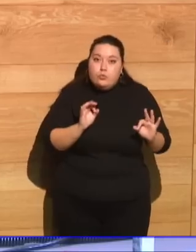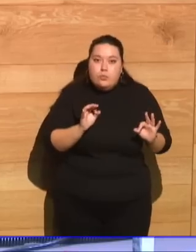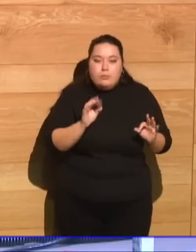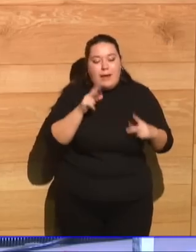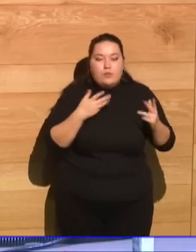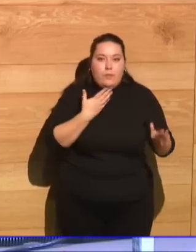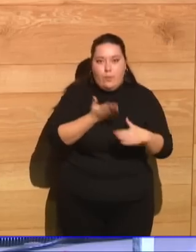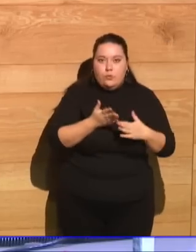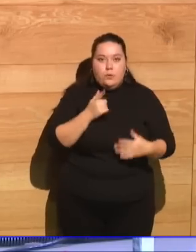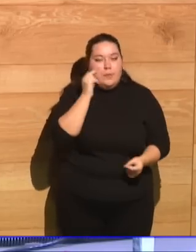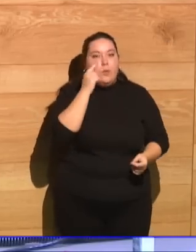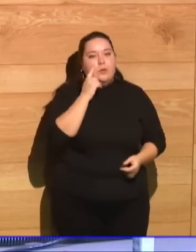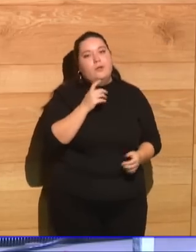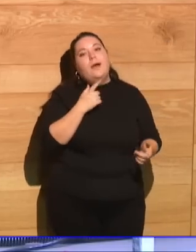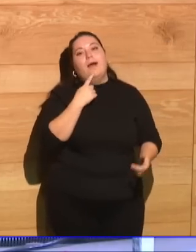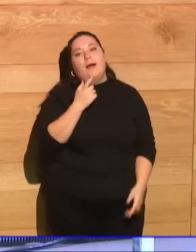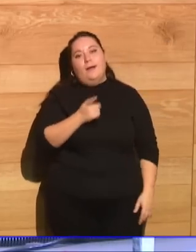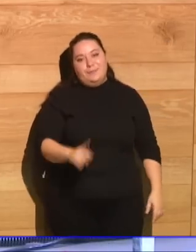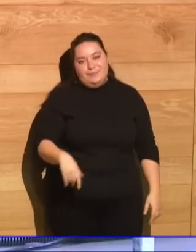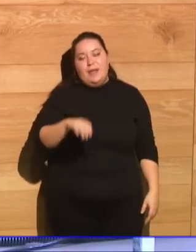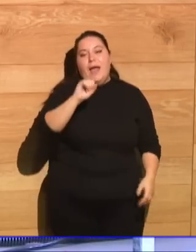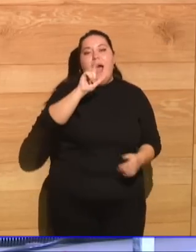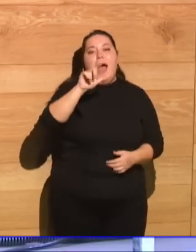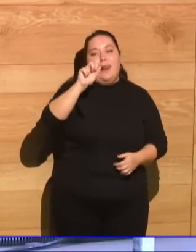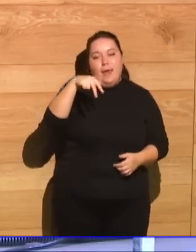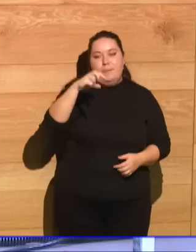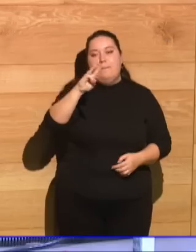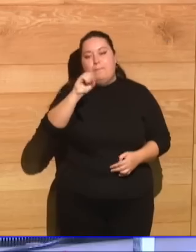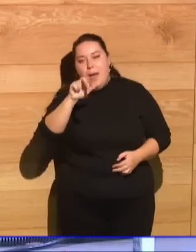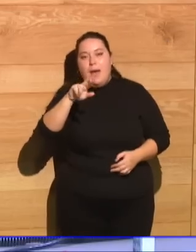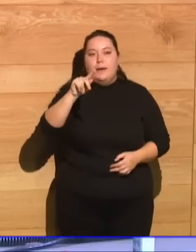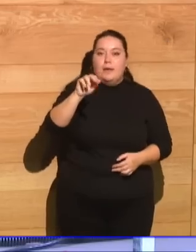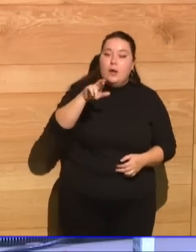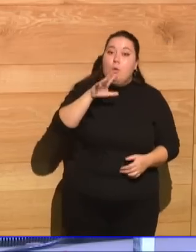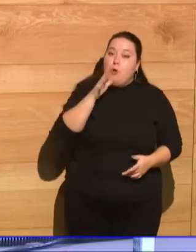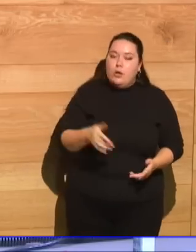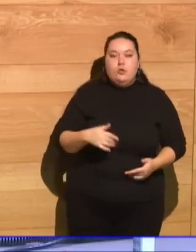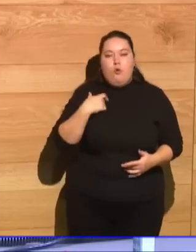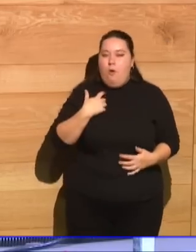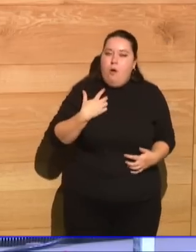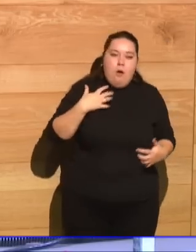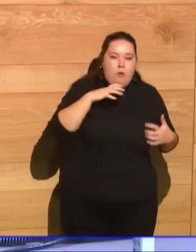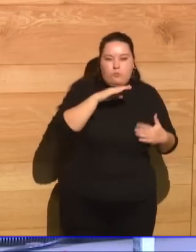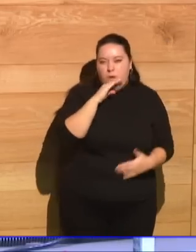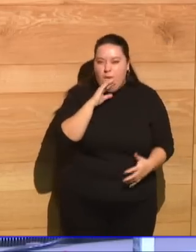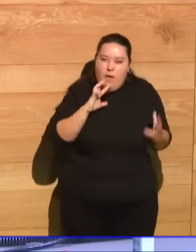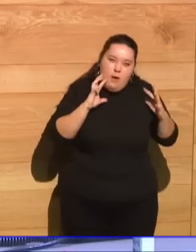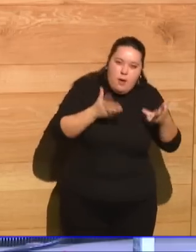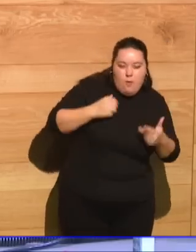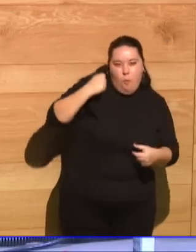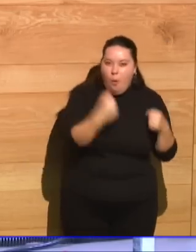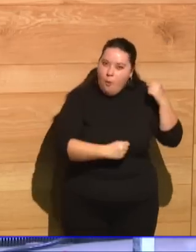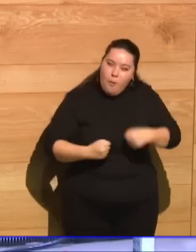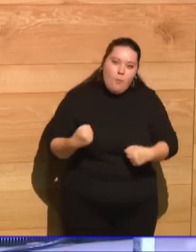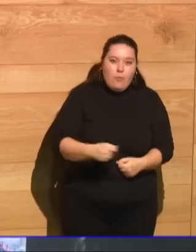cuando me entero que Ajá. es Alan Parker. Ah, vale, y Y entonces, de ahí mi ataque de ira, Claro. justificadísimo. Justificadísimo.